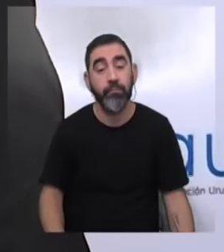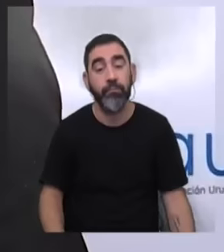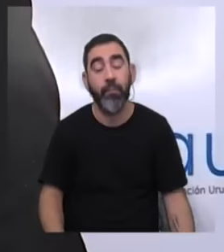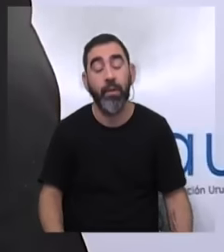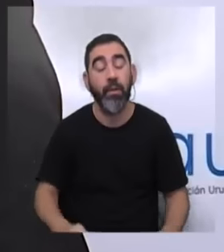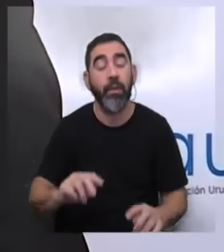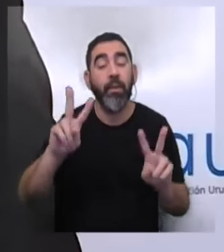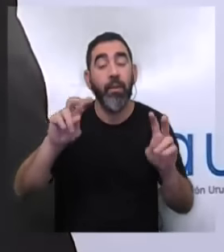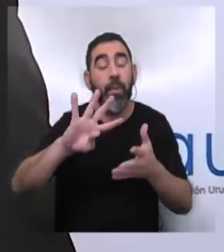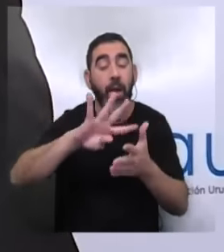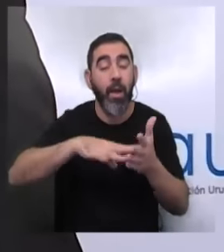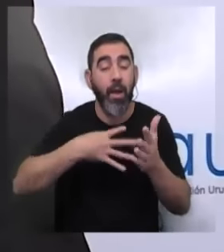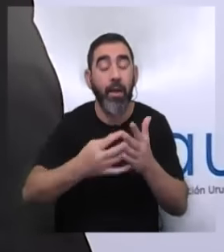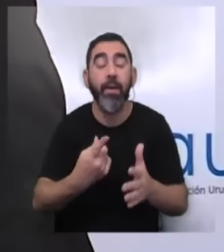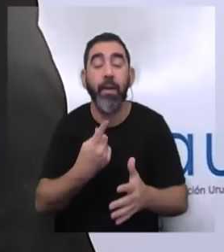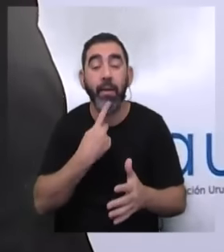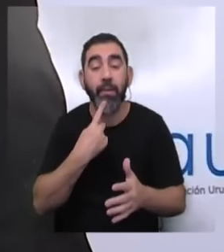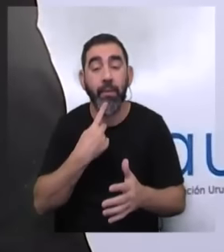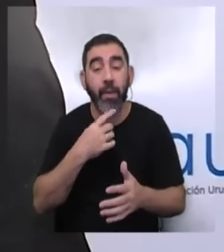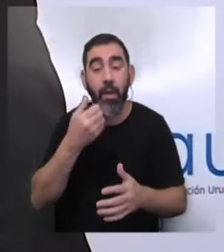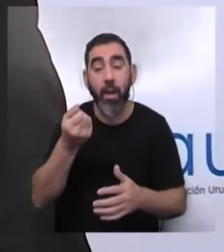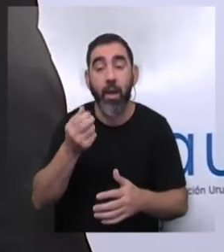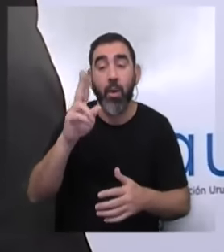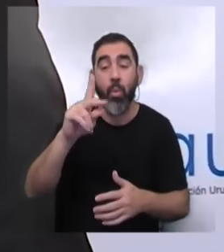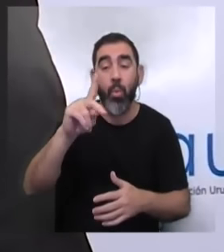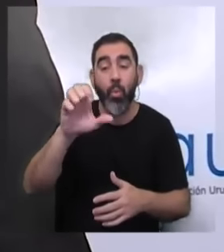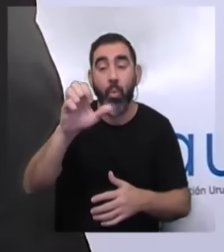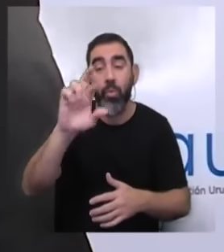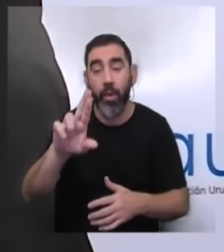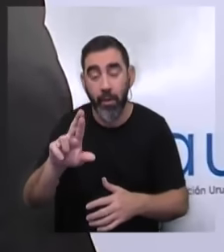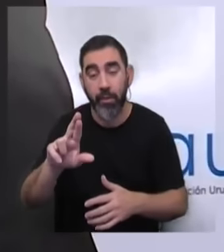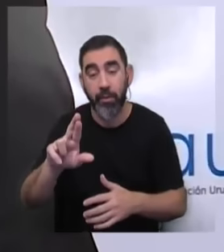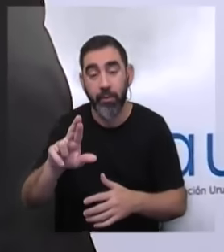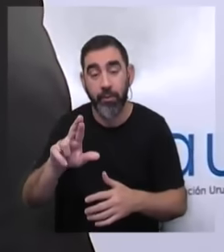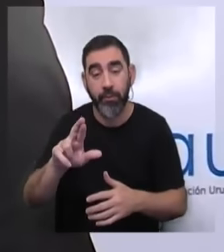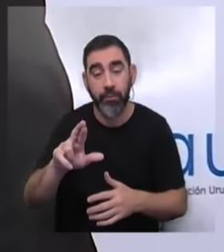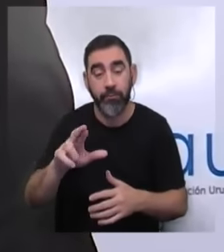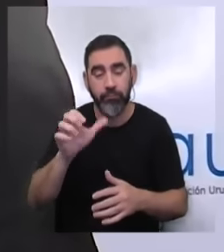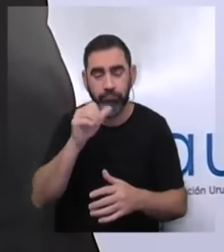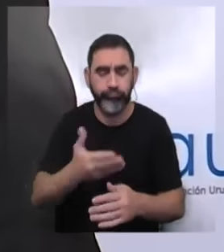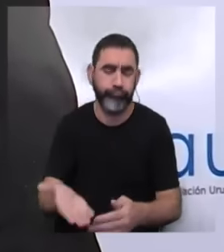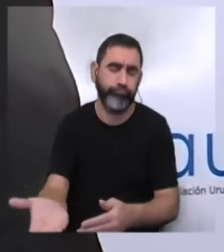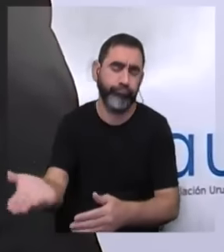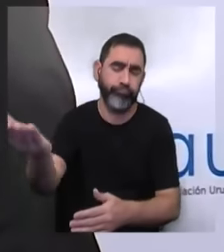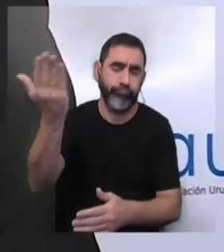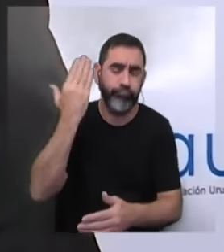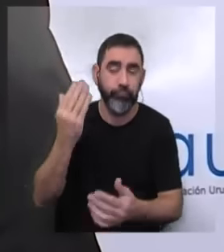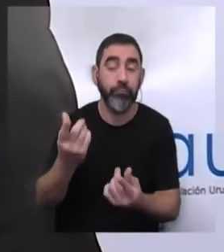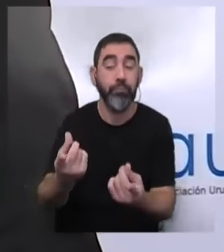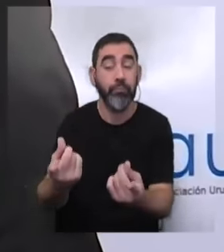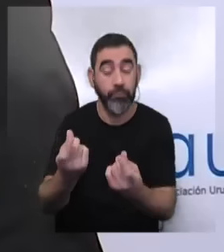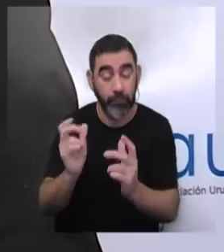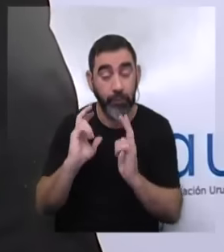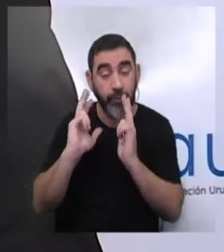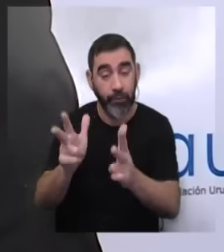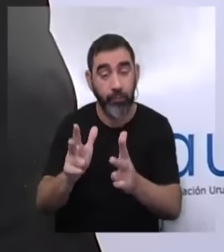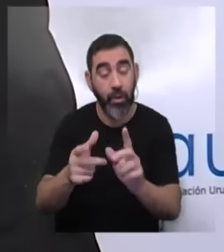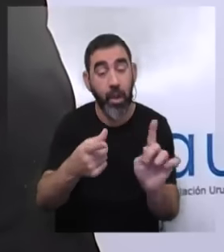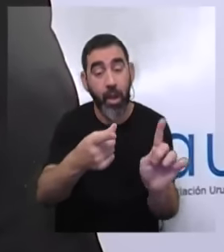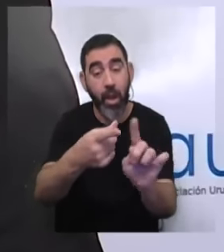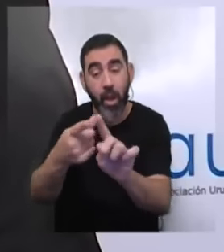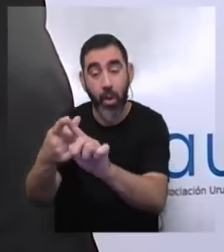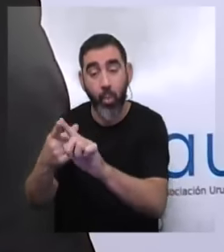agenda al tema político nosotros desde auder este estamos impulsando hace ya larga Data eh la necesidad de poder transitar un acuerdo